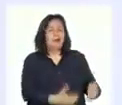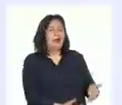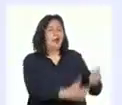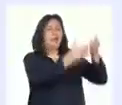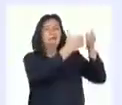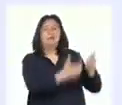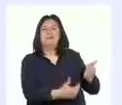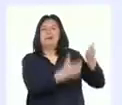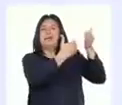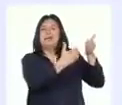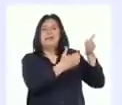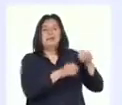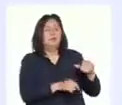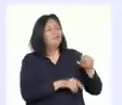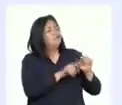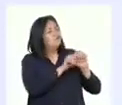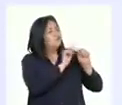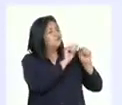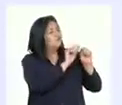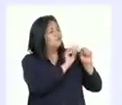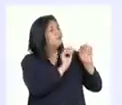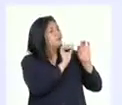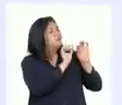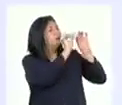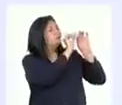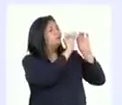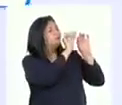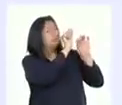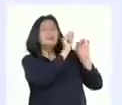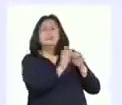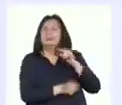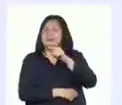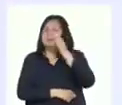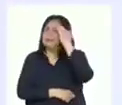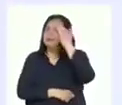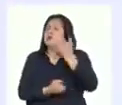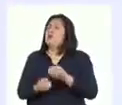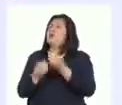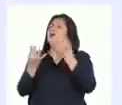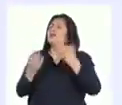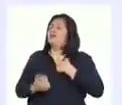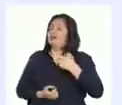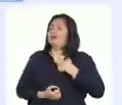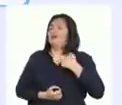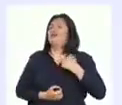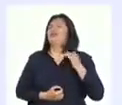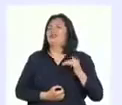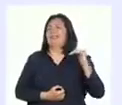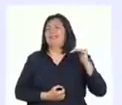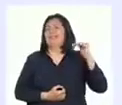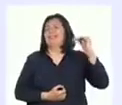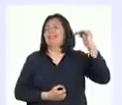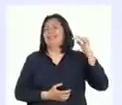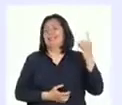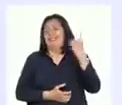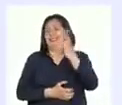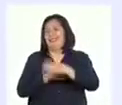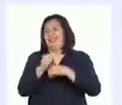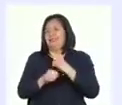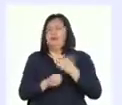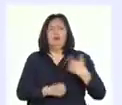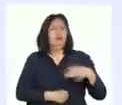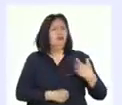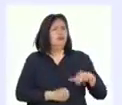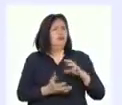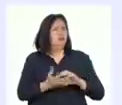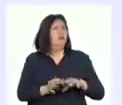la pared. Usando las medidas, ella podía saber cuánto iba creciendo año tras año. ¡Qué importantes